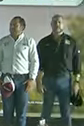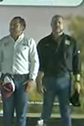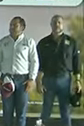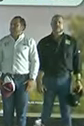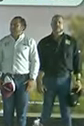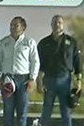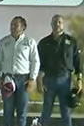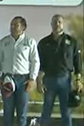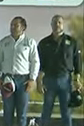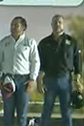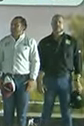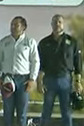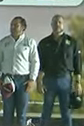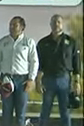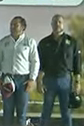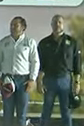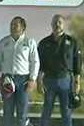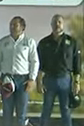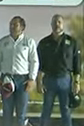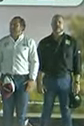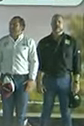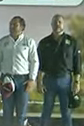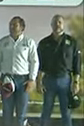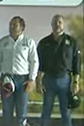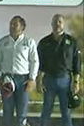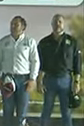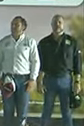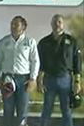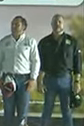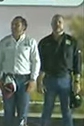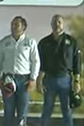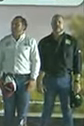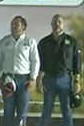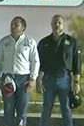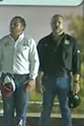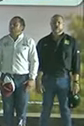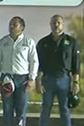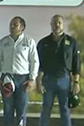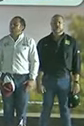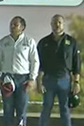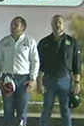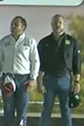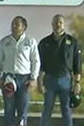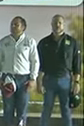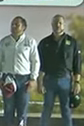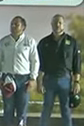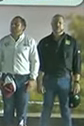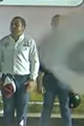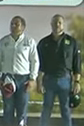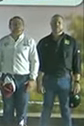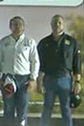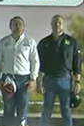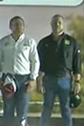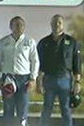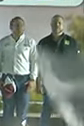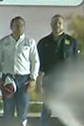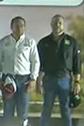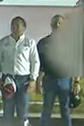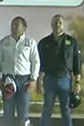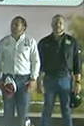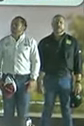cón su centros la Tierra al sonoro cón